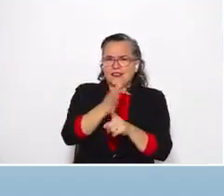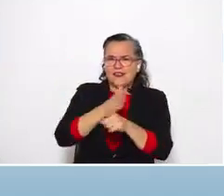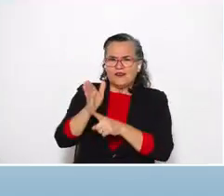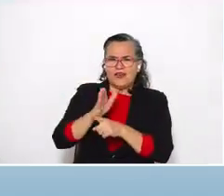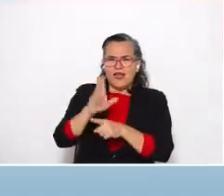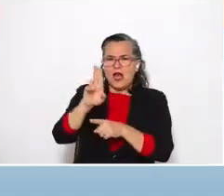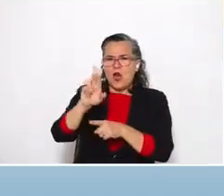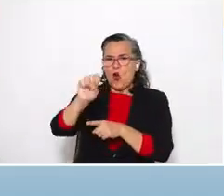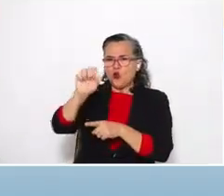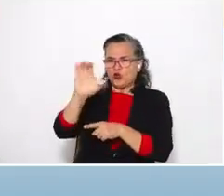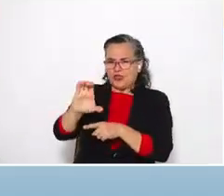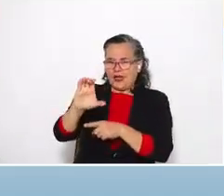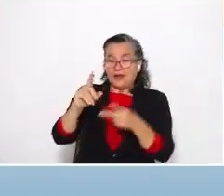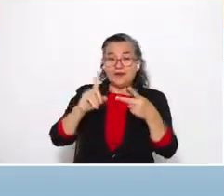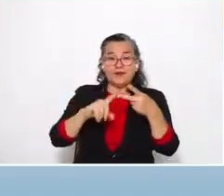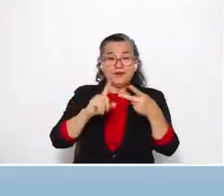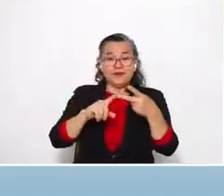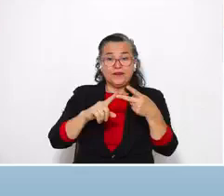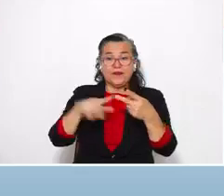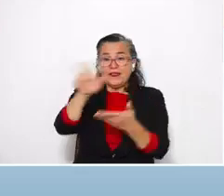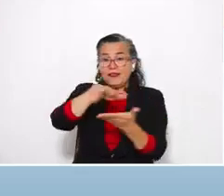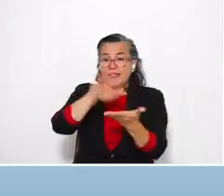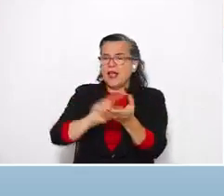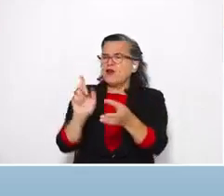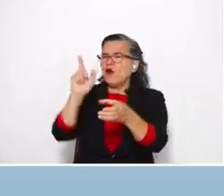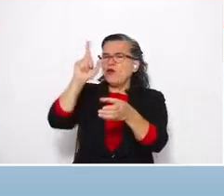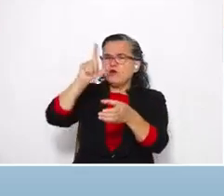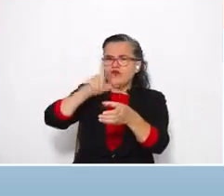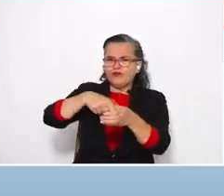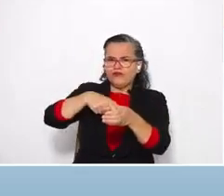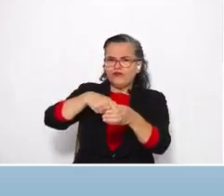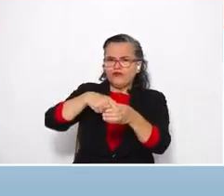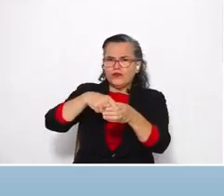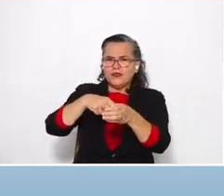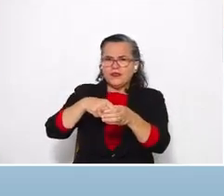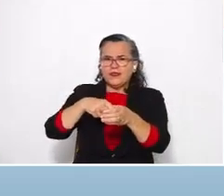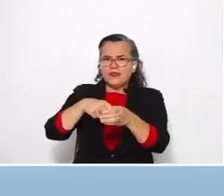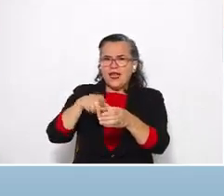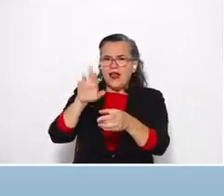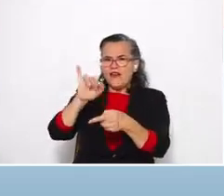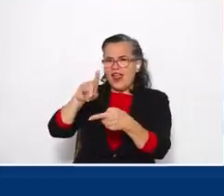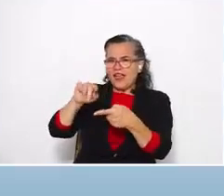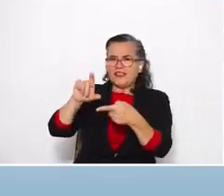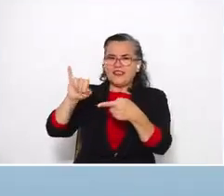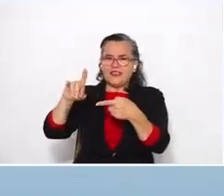USAC. SINAES es miembro de las redes internacionales RIACES y CIACES.